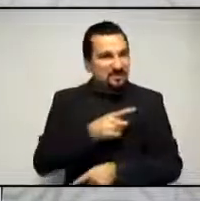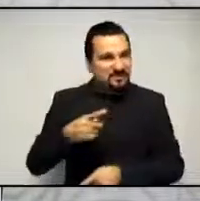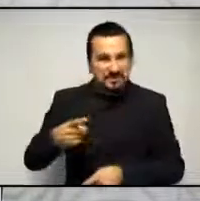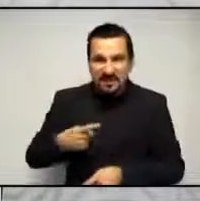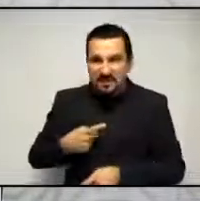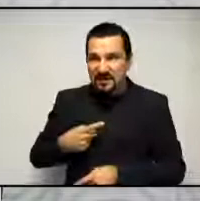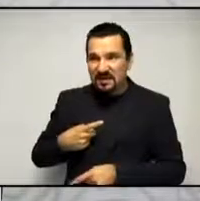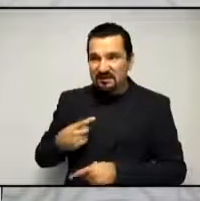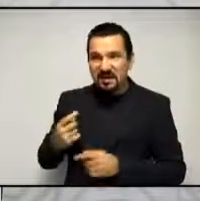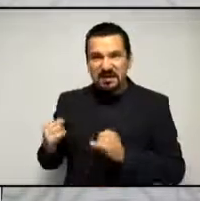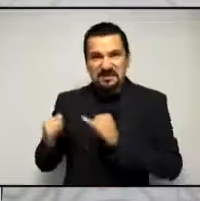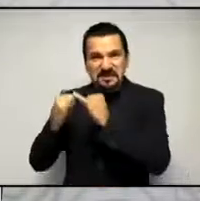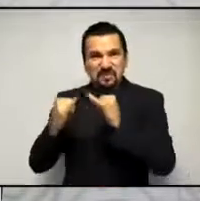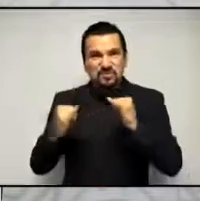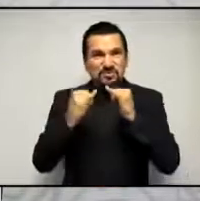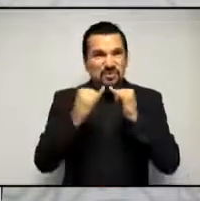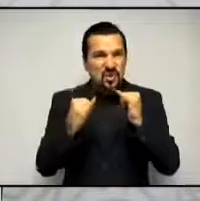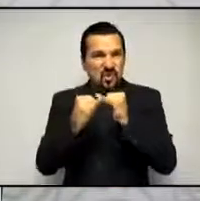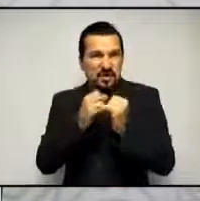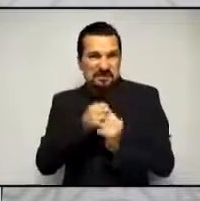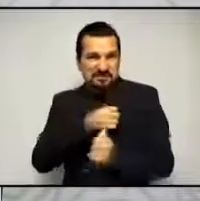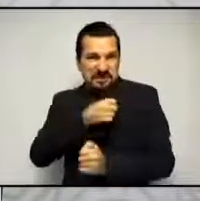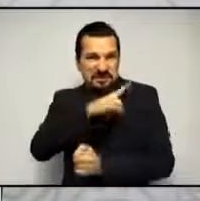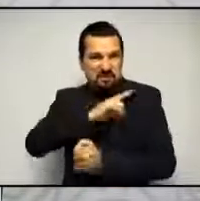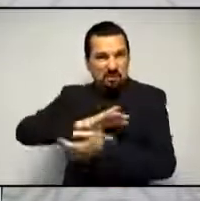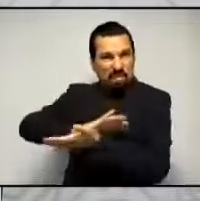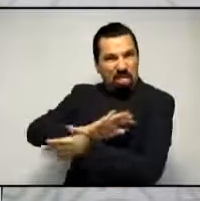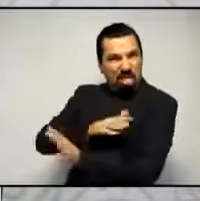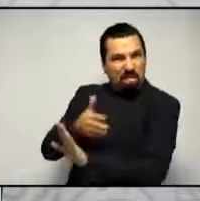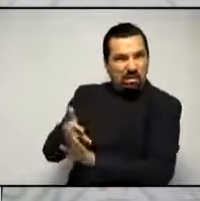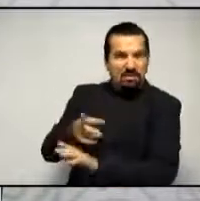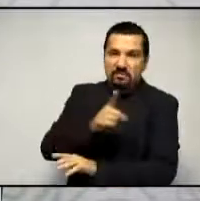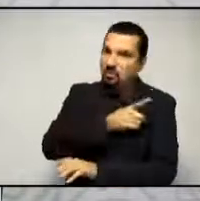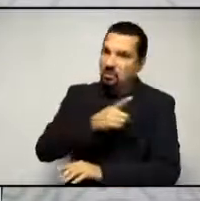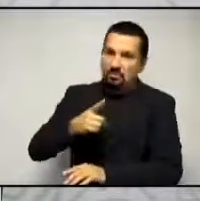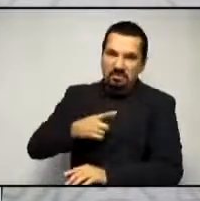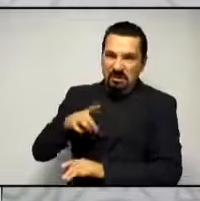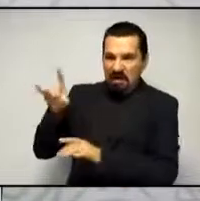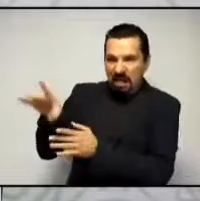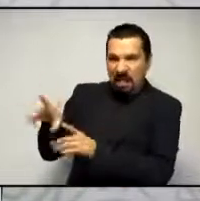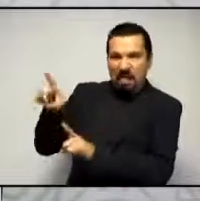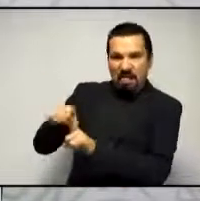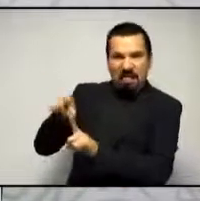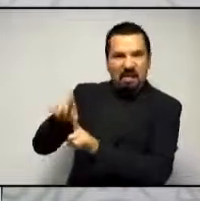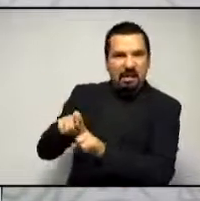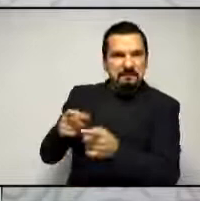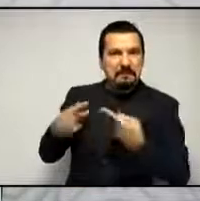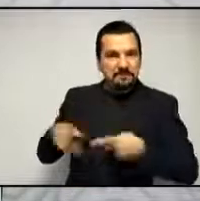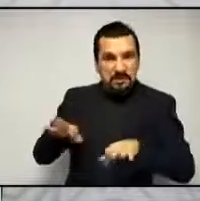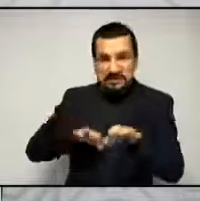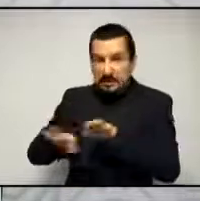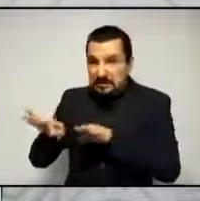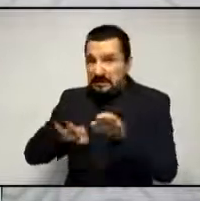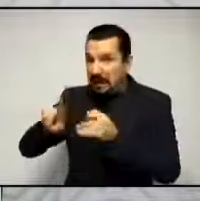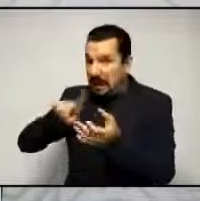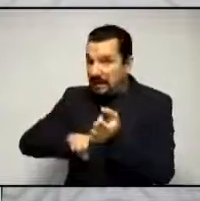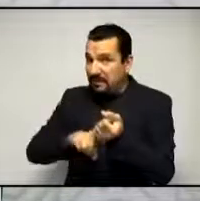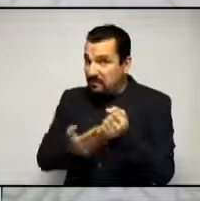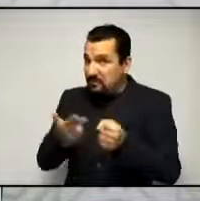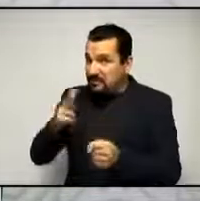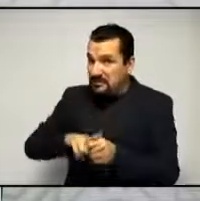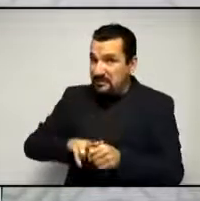instituciones no se vale desacreditar el trabajo del personal de salud que trabaja para los sonorenses